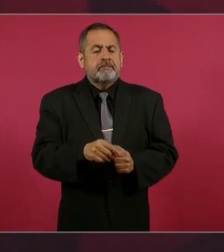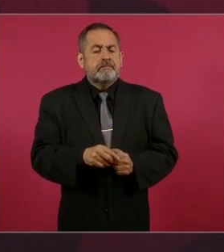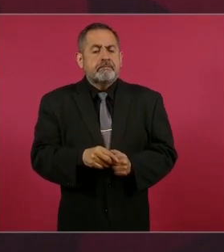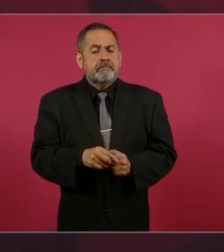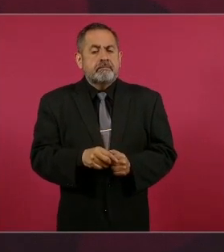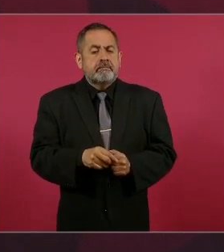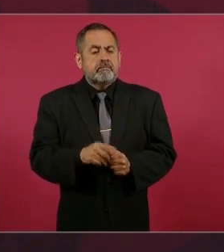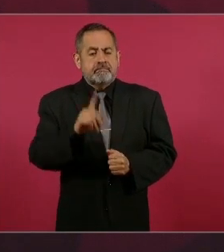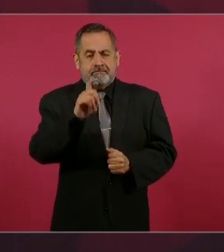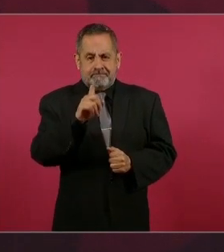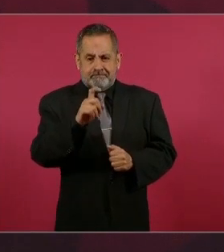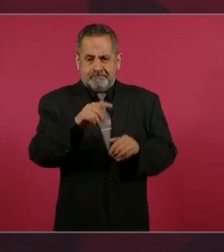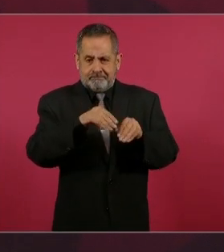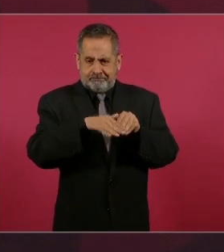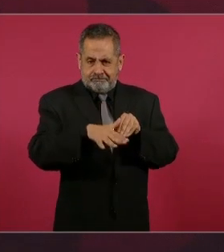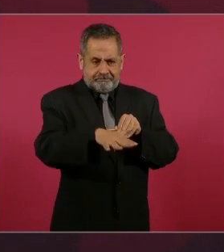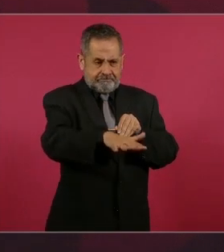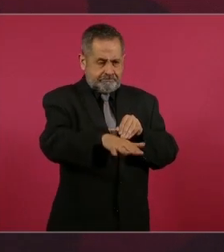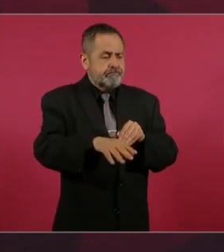el acueducto.